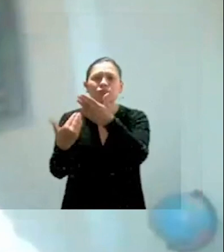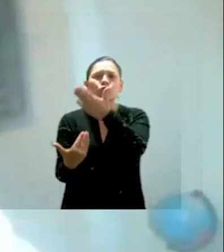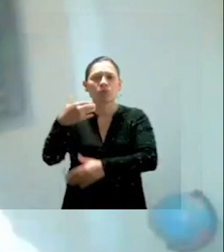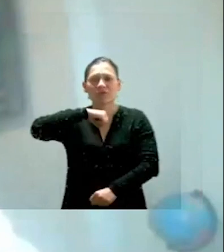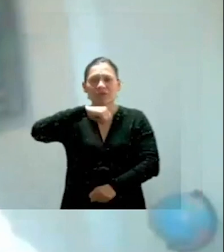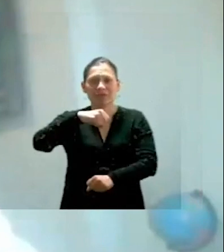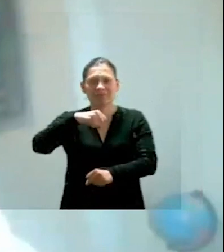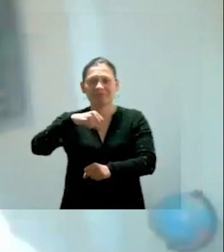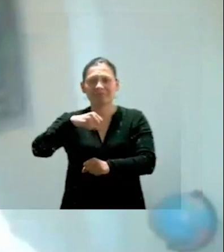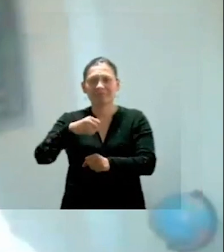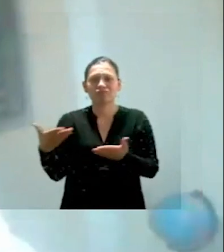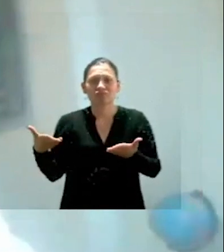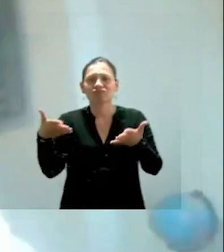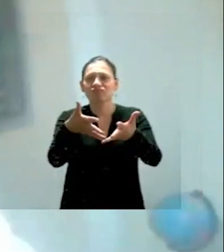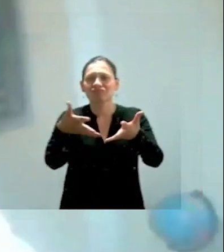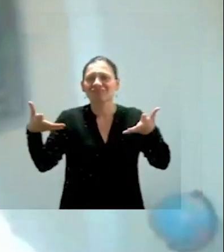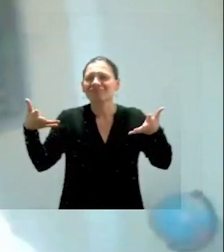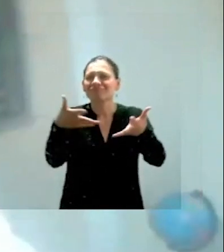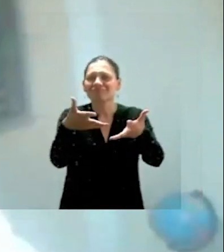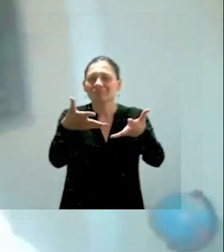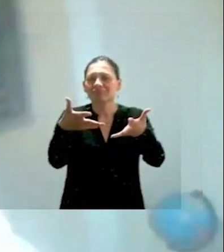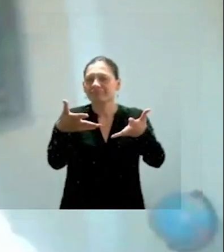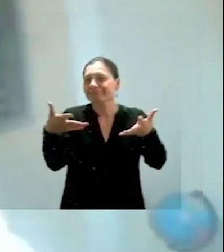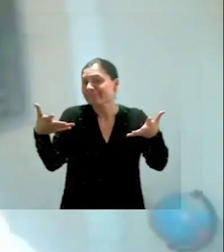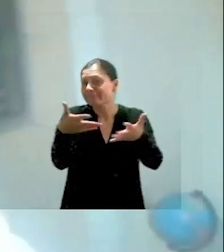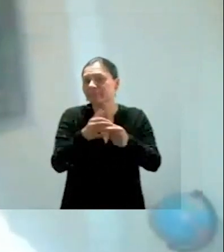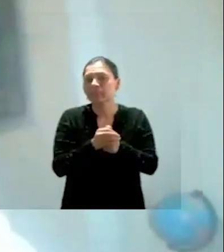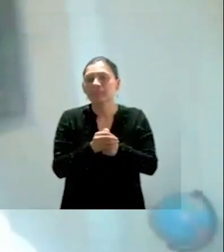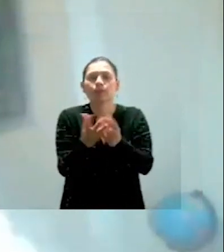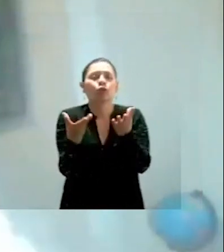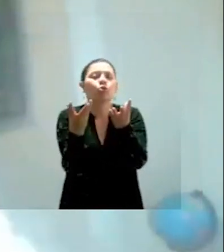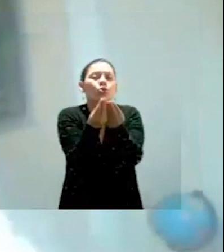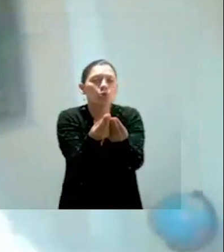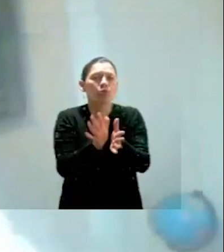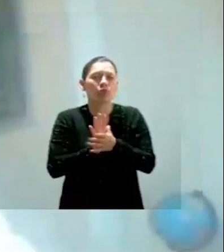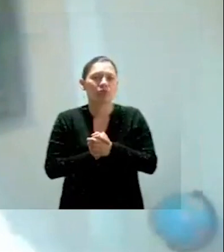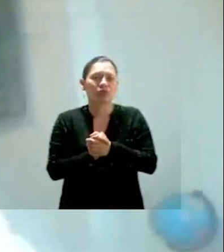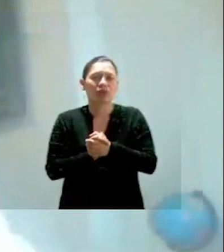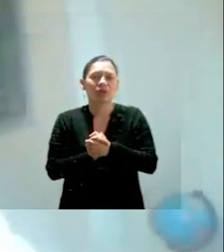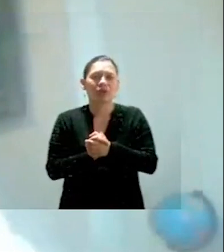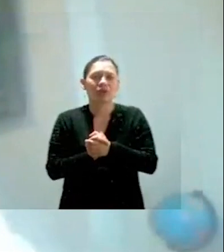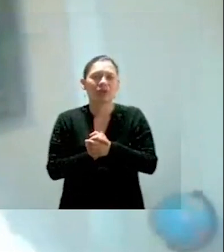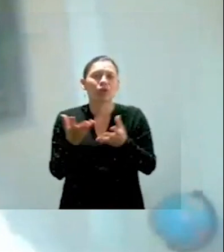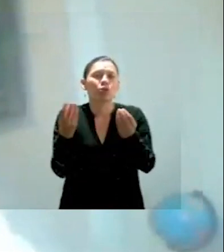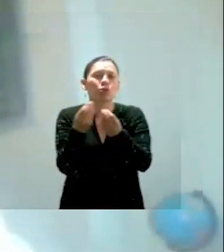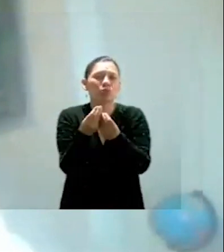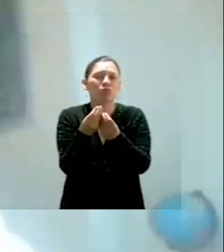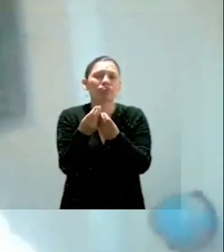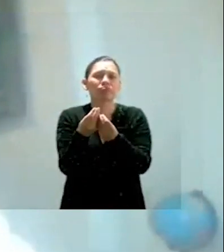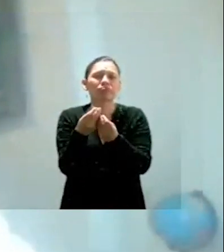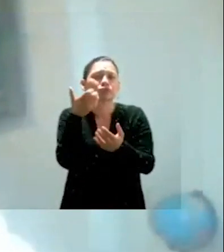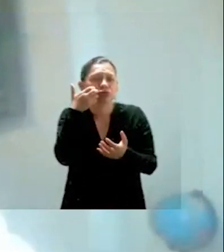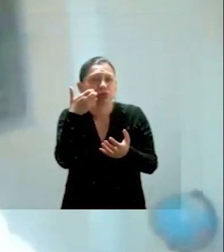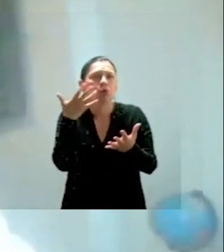un derecho, digamos, la gestación de la creación del derecho puede estar atada a algún grupo, pero